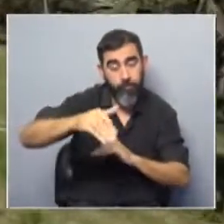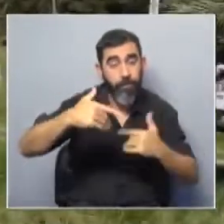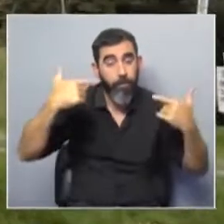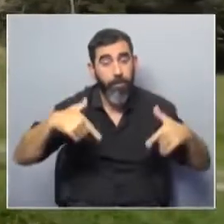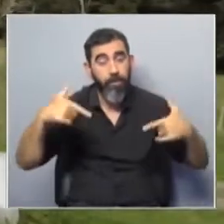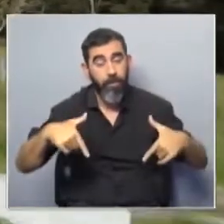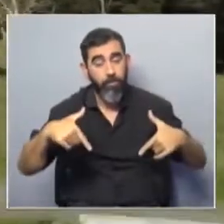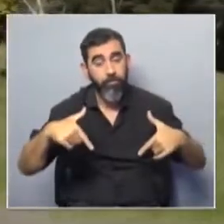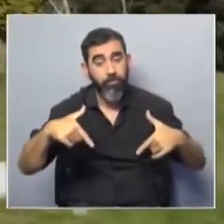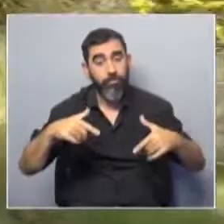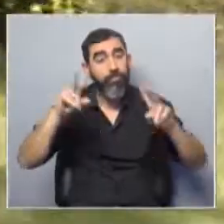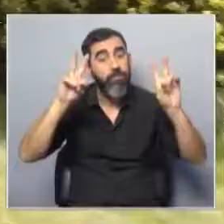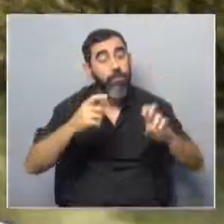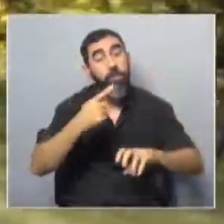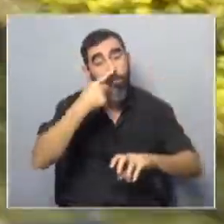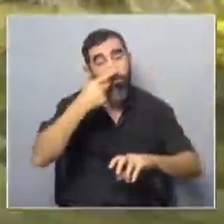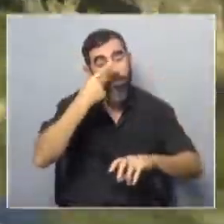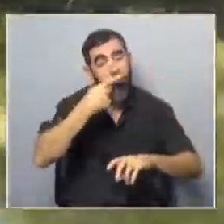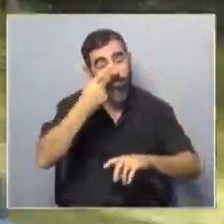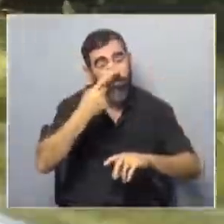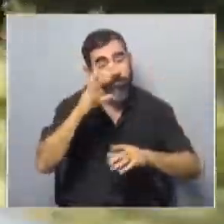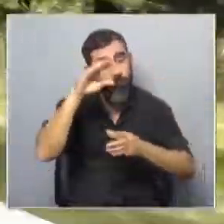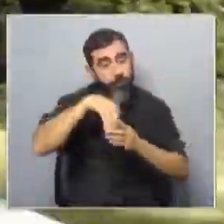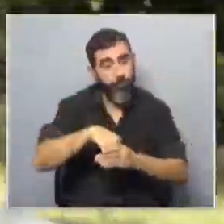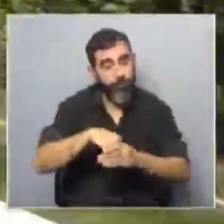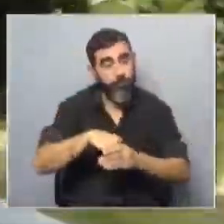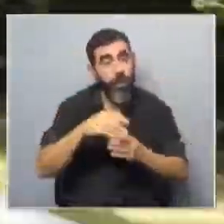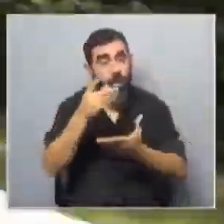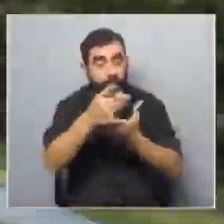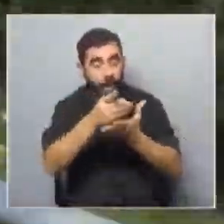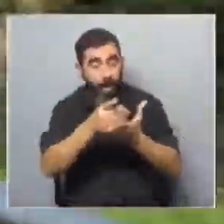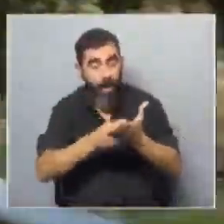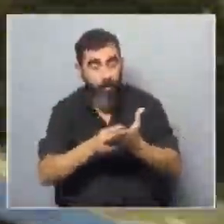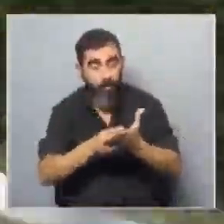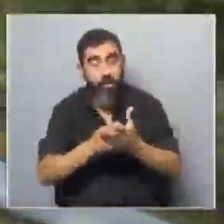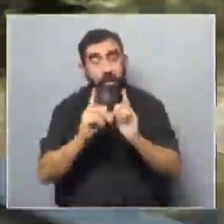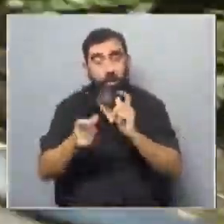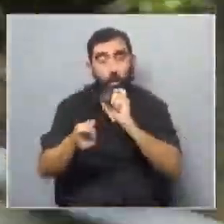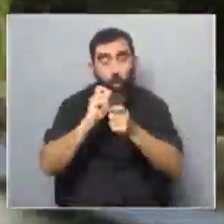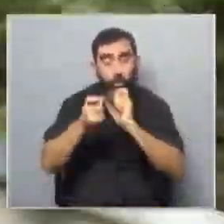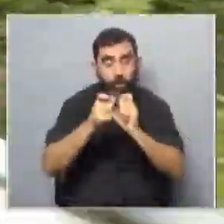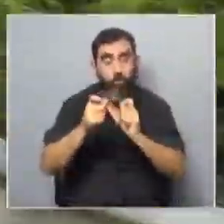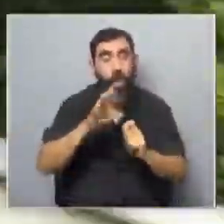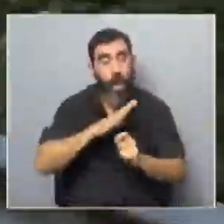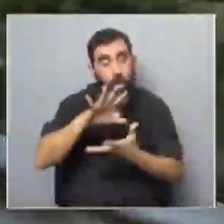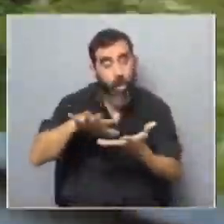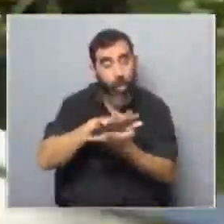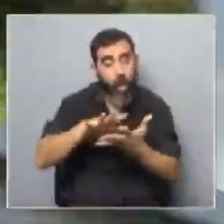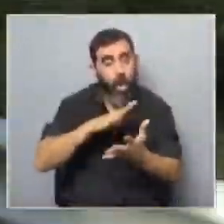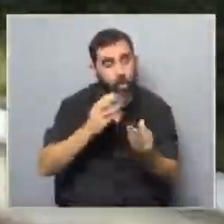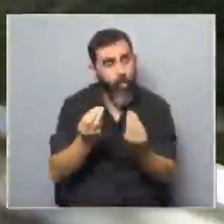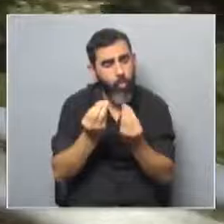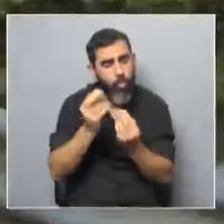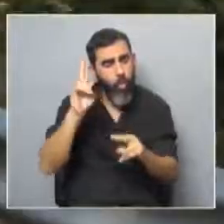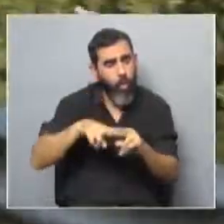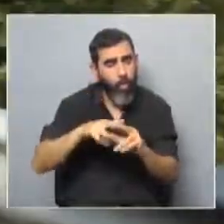Ministerio tomó el tema de interés como parte y con los datos de Ciencia Ciudadana y los censos que hemos hecho encontramos sitios de alta mortandad.